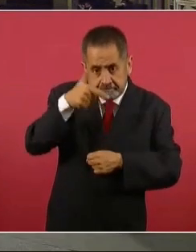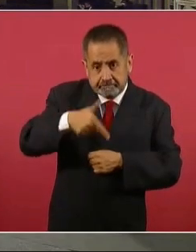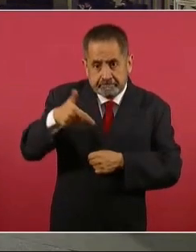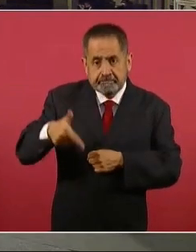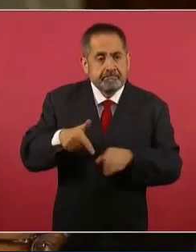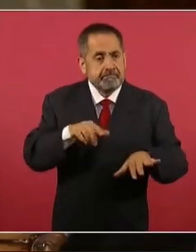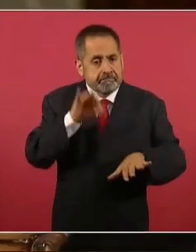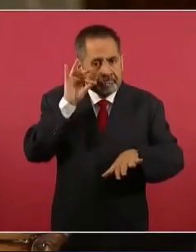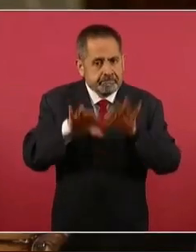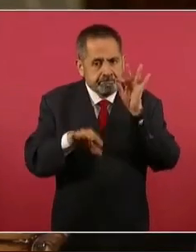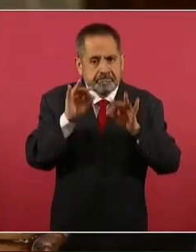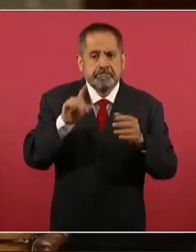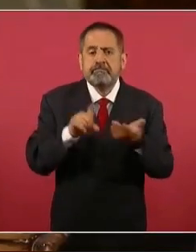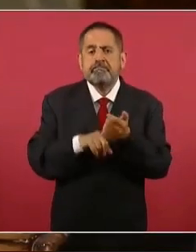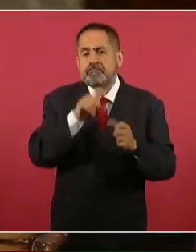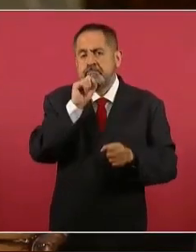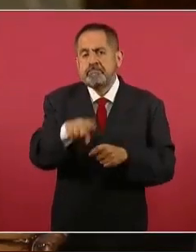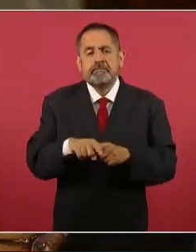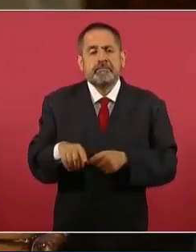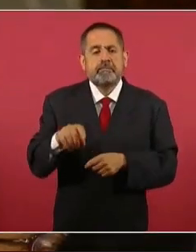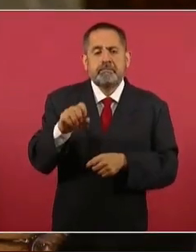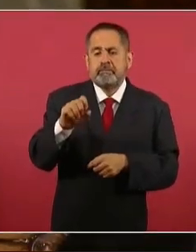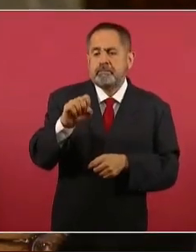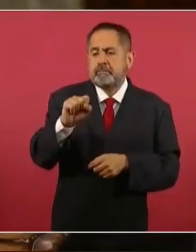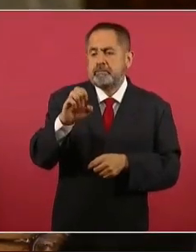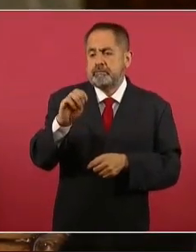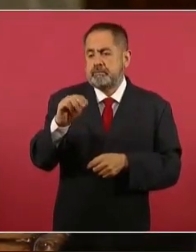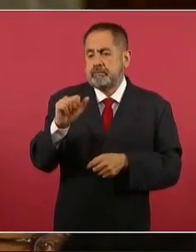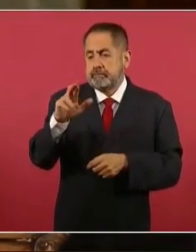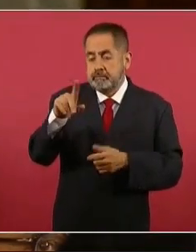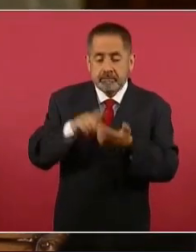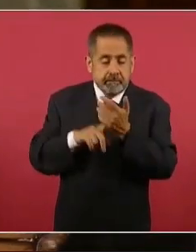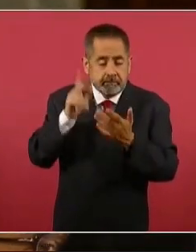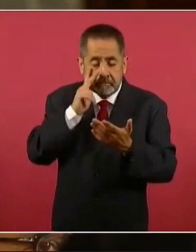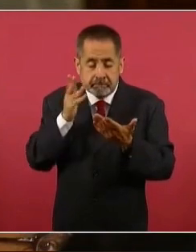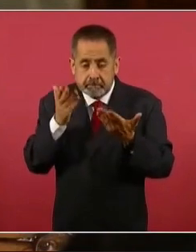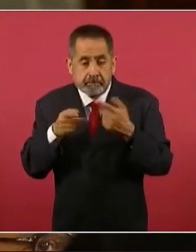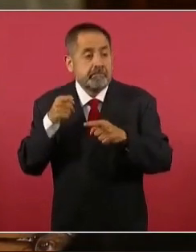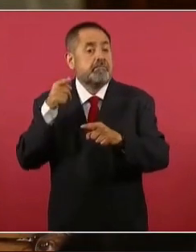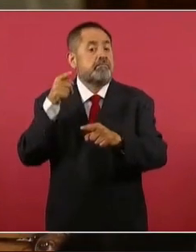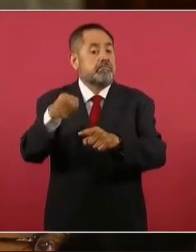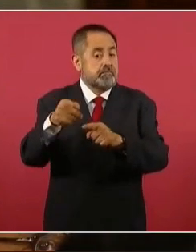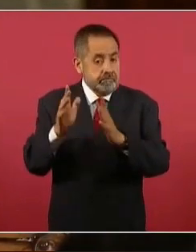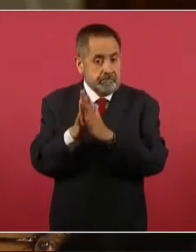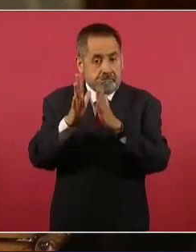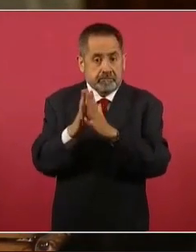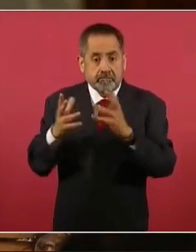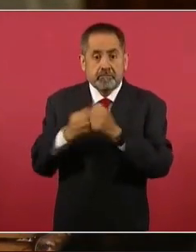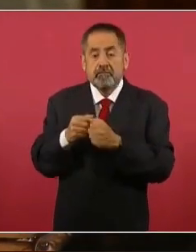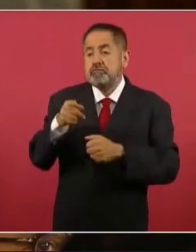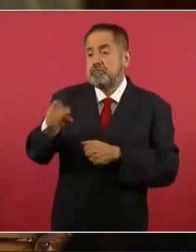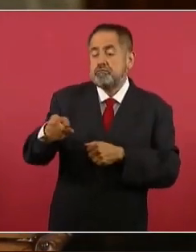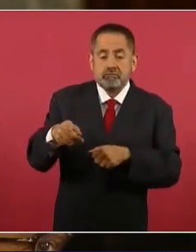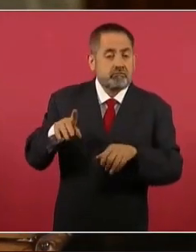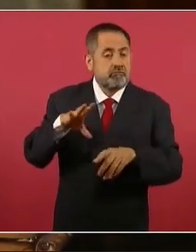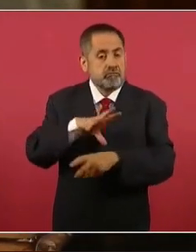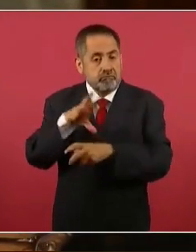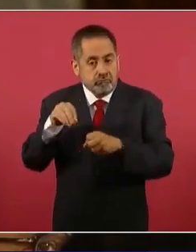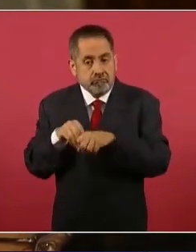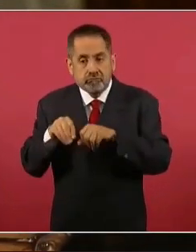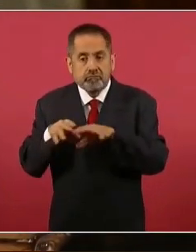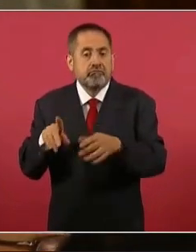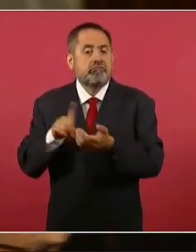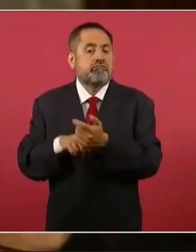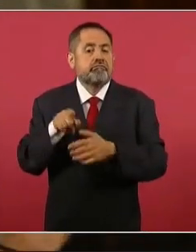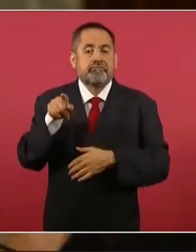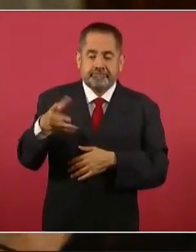se abran los archivos de la Secretaría de Marina, porque hay evidencias de que no solamente de que haya participado, sino de información que cuenta y que